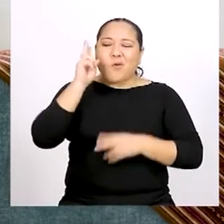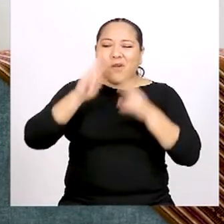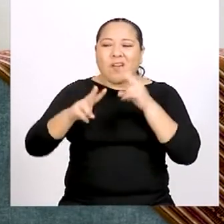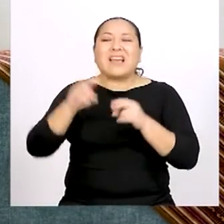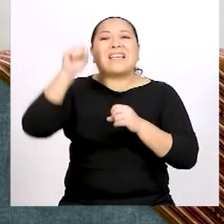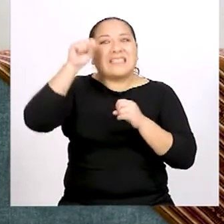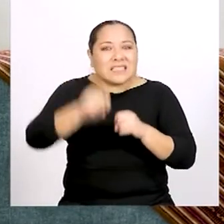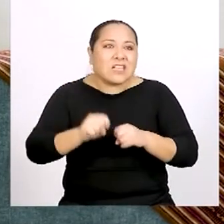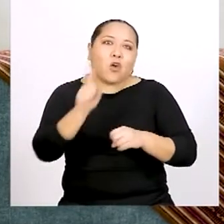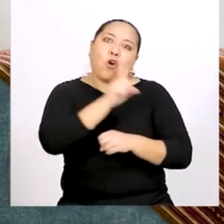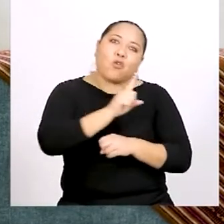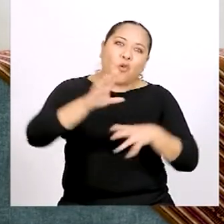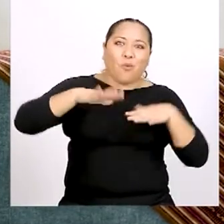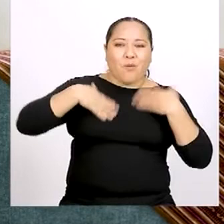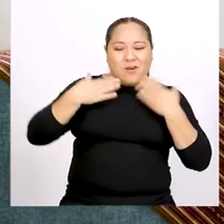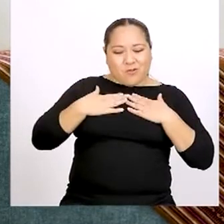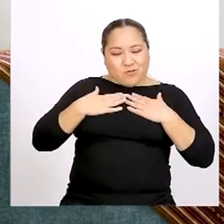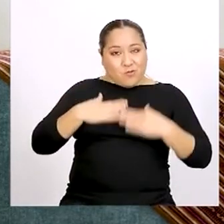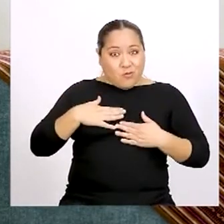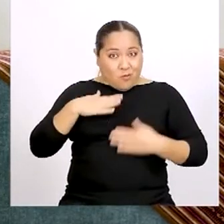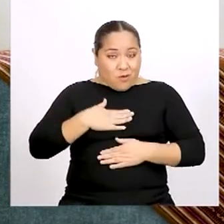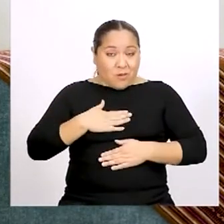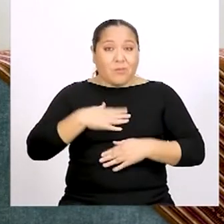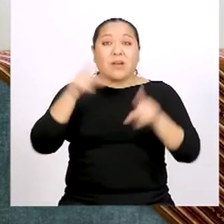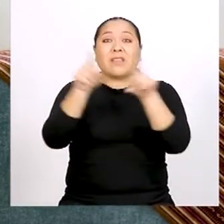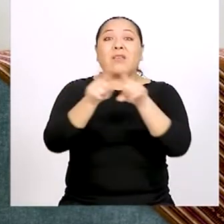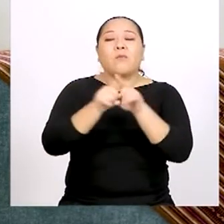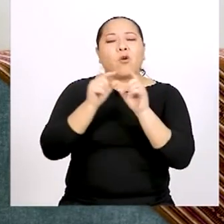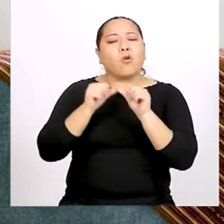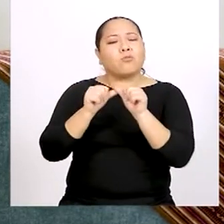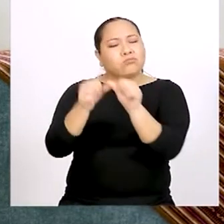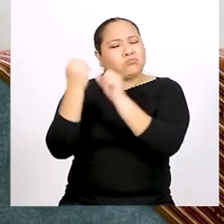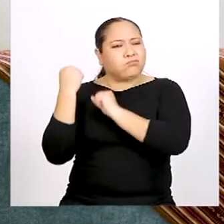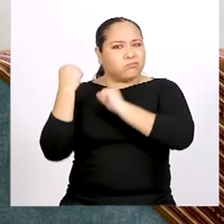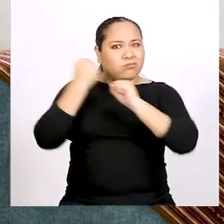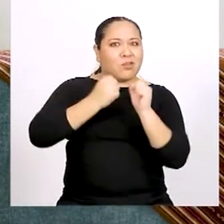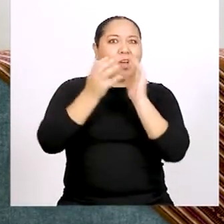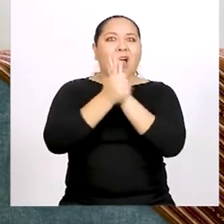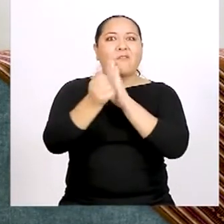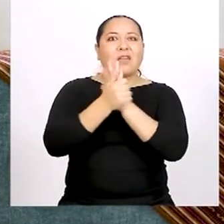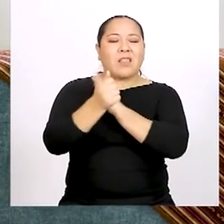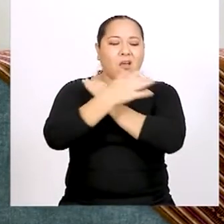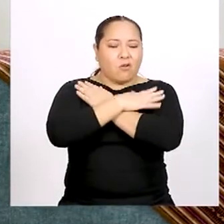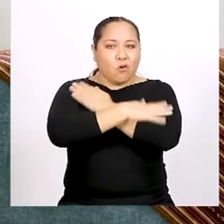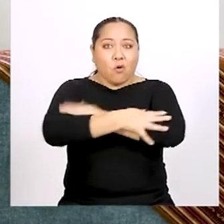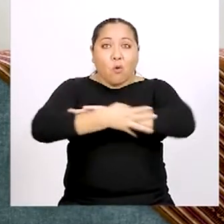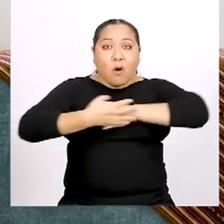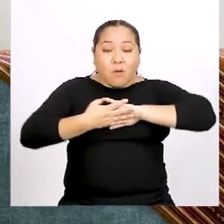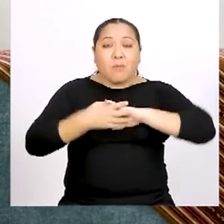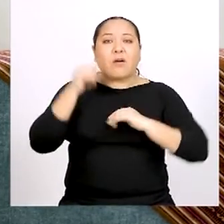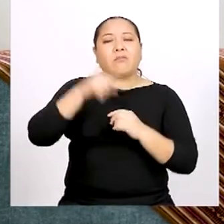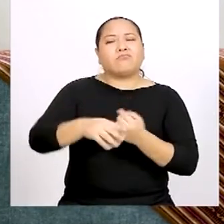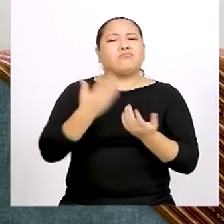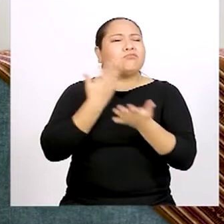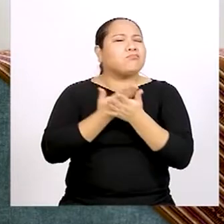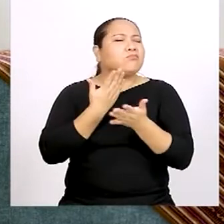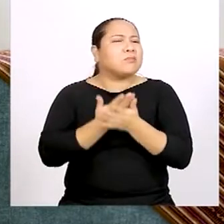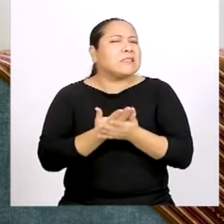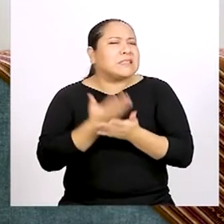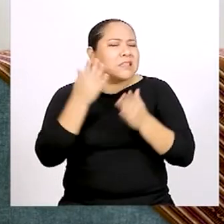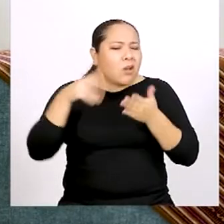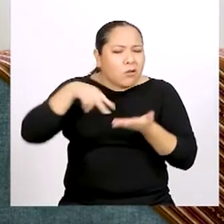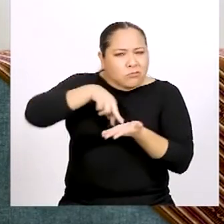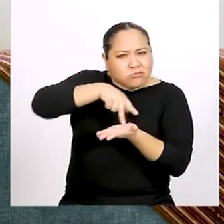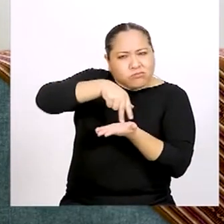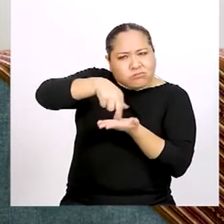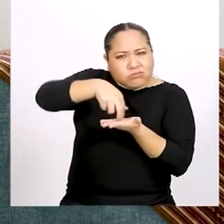descubren lo que son capaces de hacer con su cuerpo. Además, continúan fortaleciendo sus habilidades motrices, experimentan el